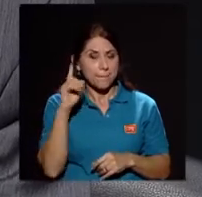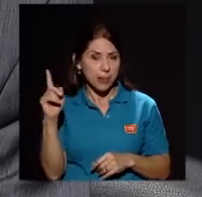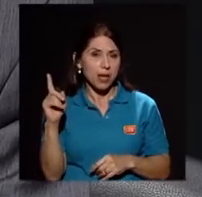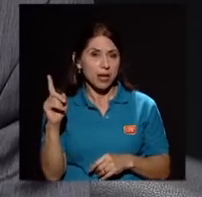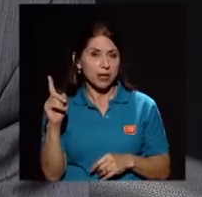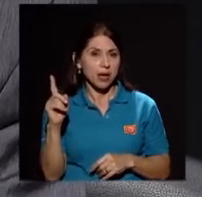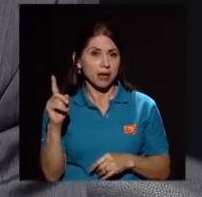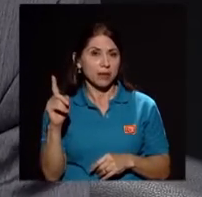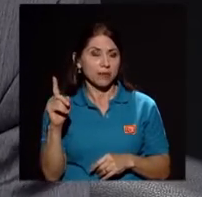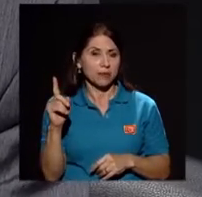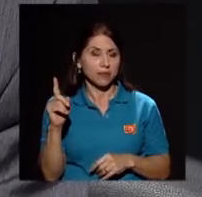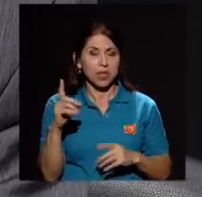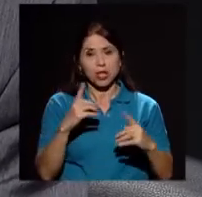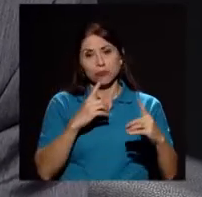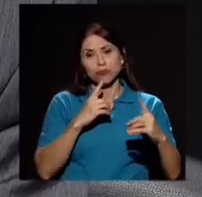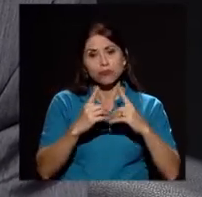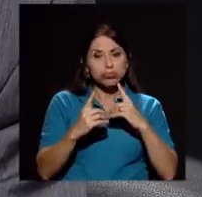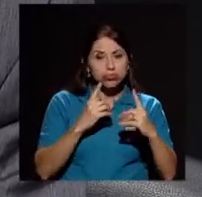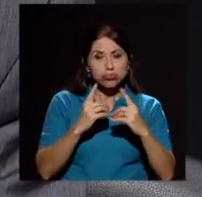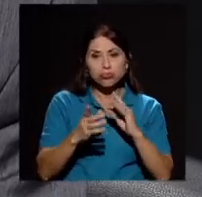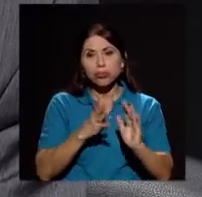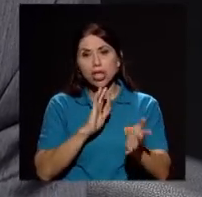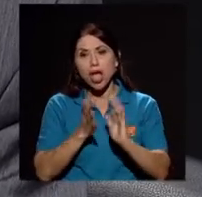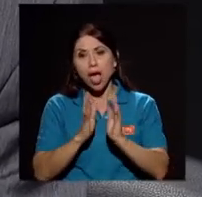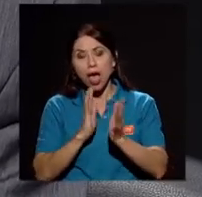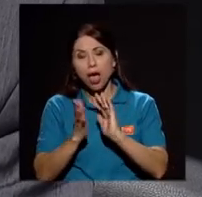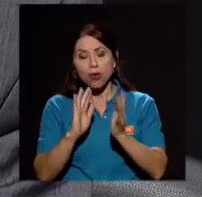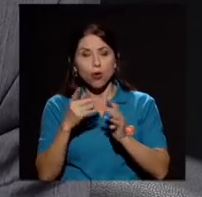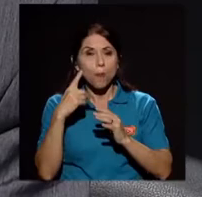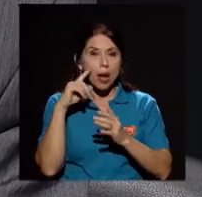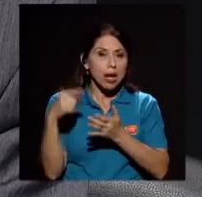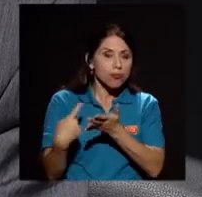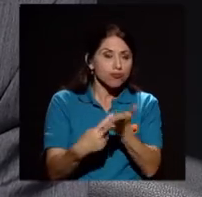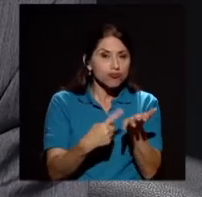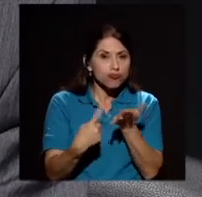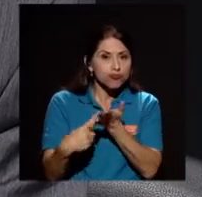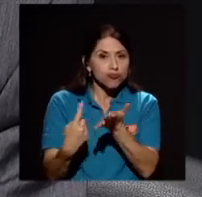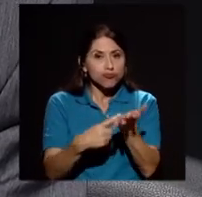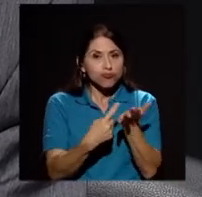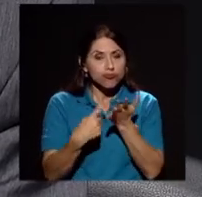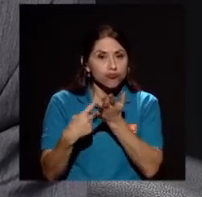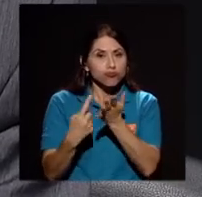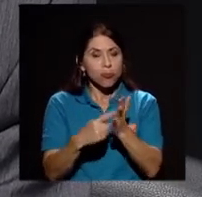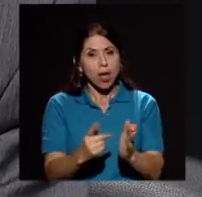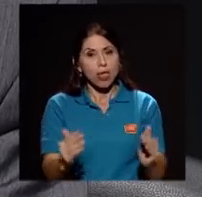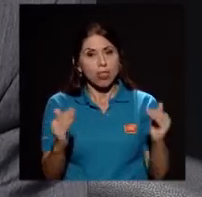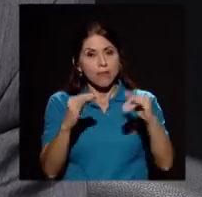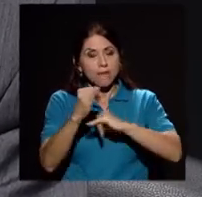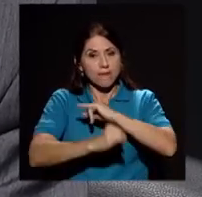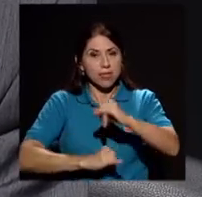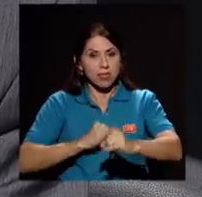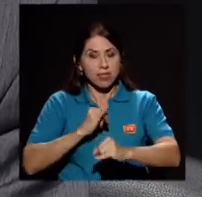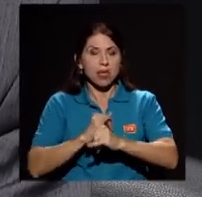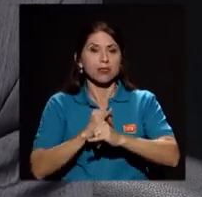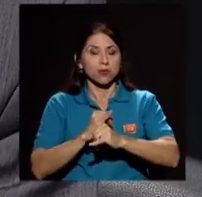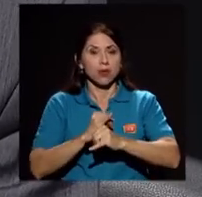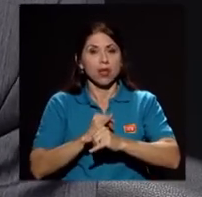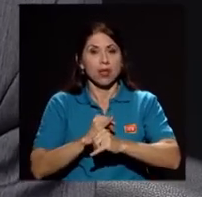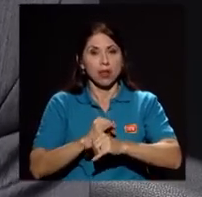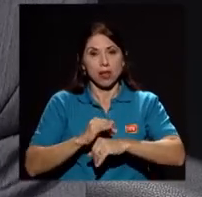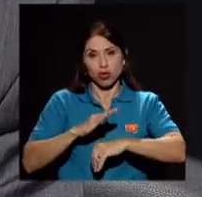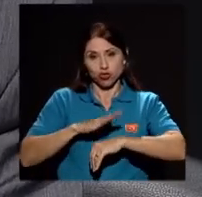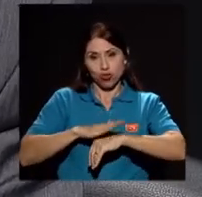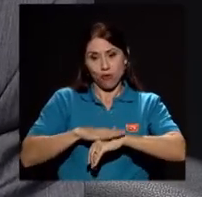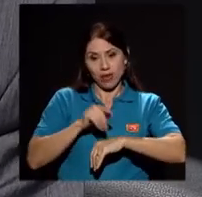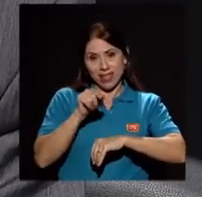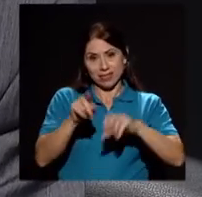el diálogo de las discusiones en el campo internacional sobre este